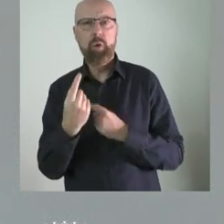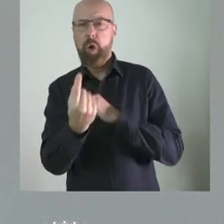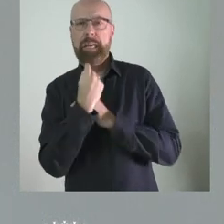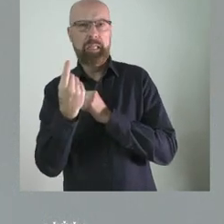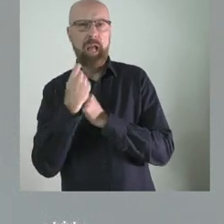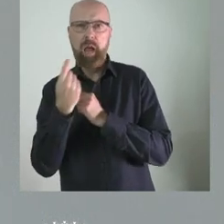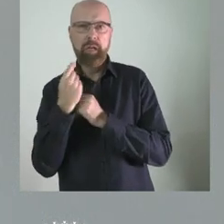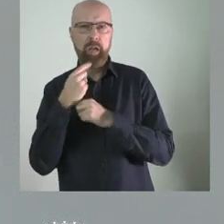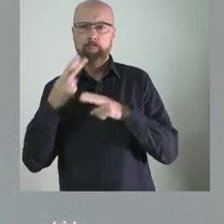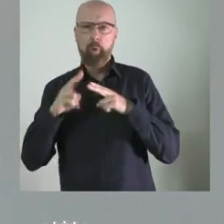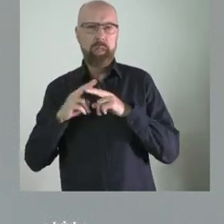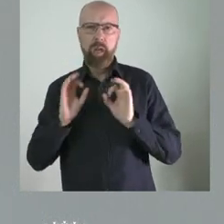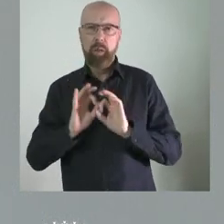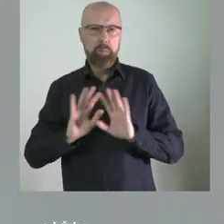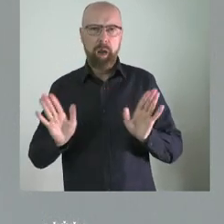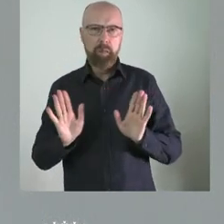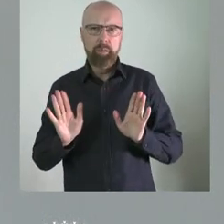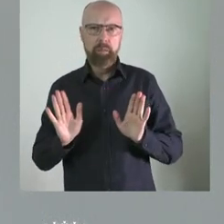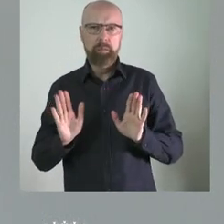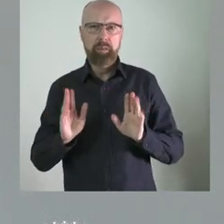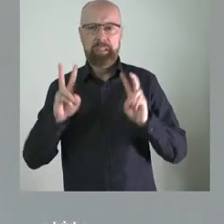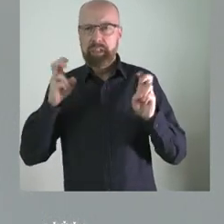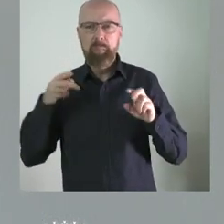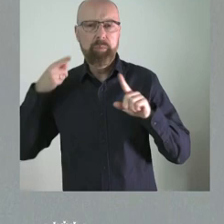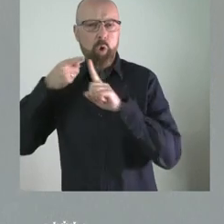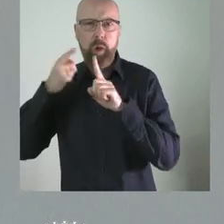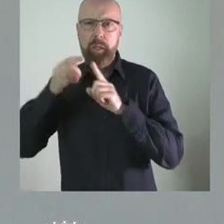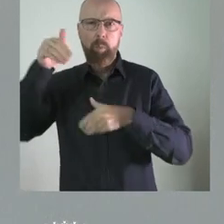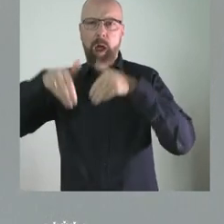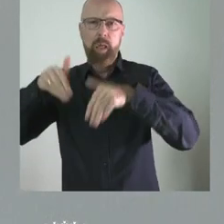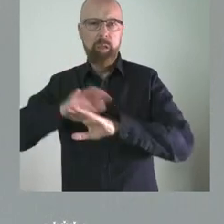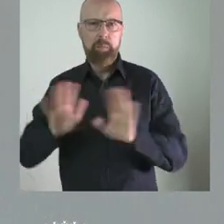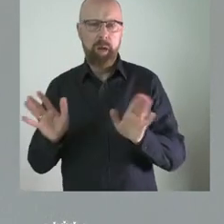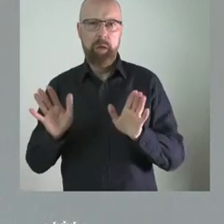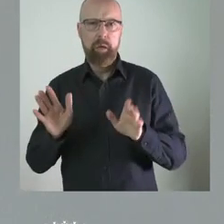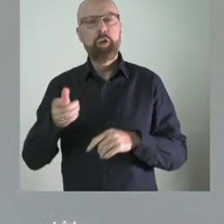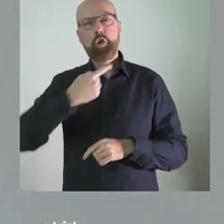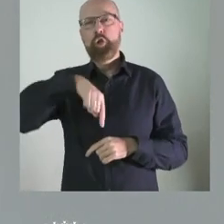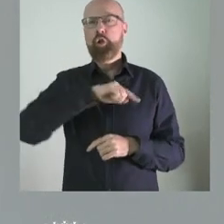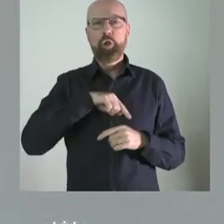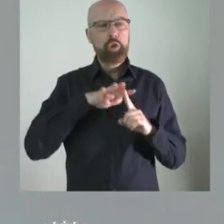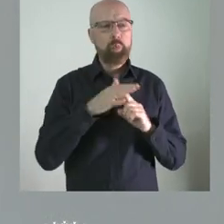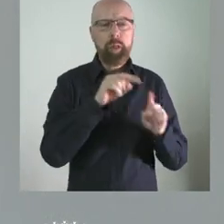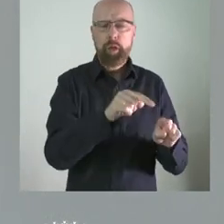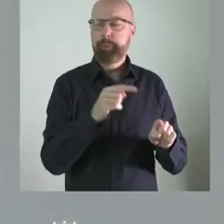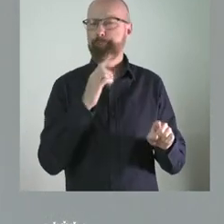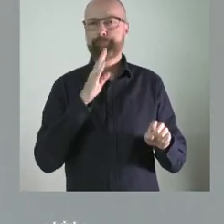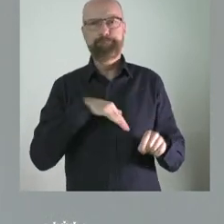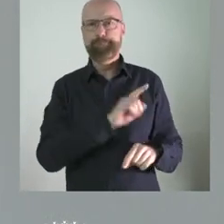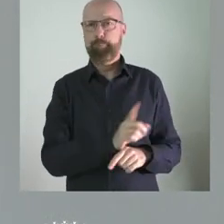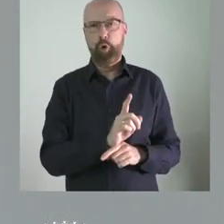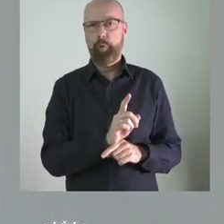crítica política y la crítica electoral a nosotros no nos van a encontrar ahí nosotros saben que somos un gobierno Leal